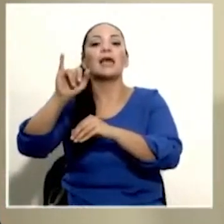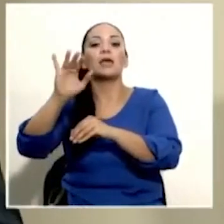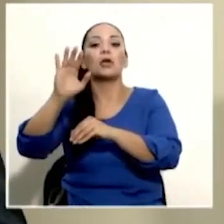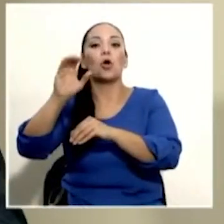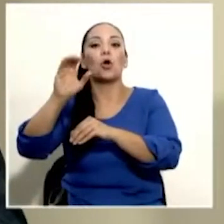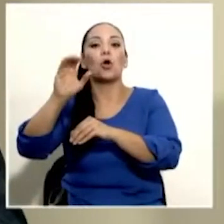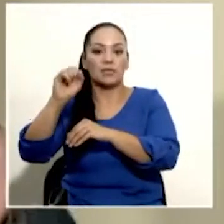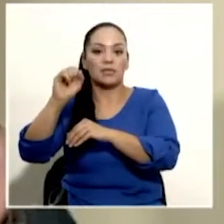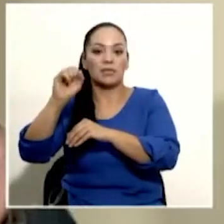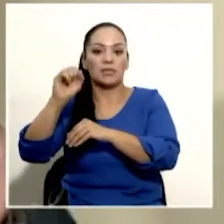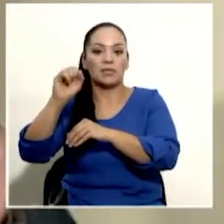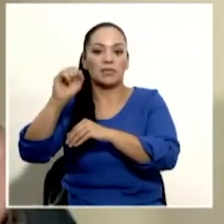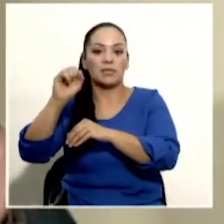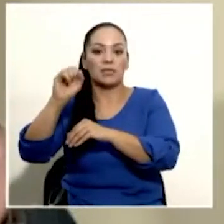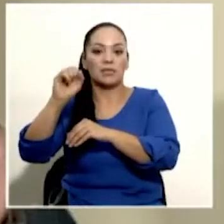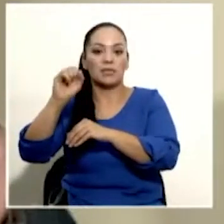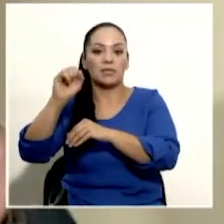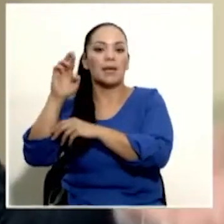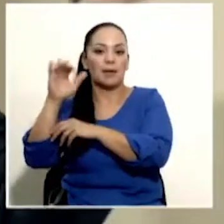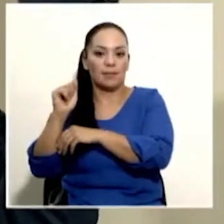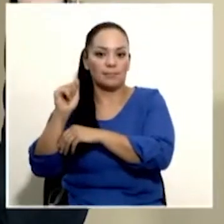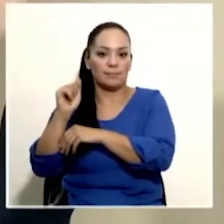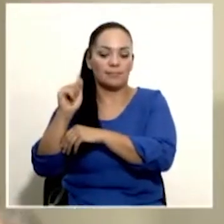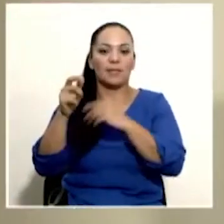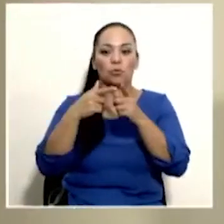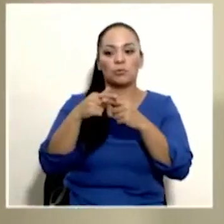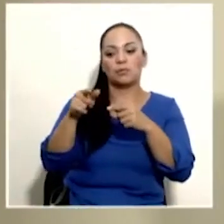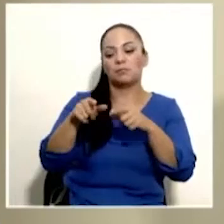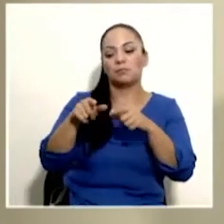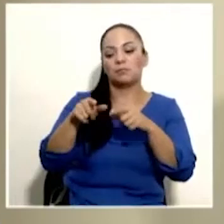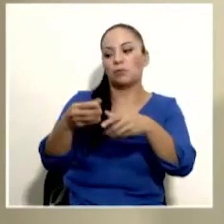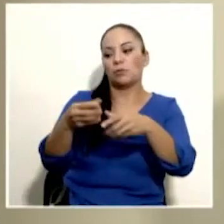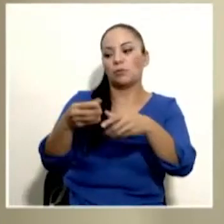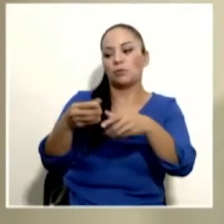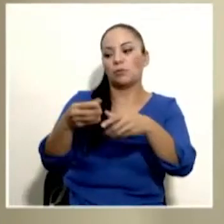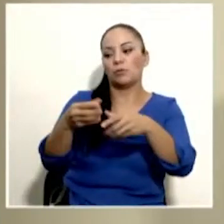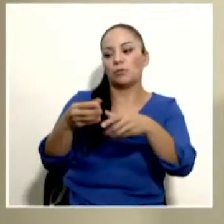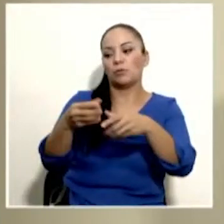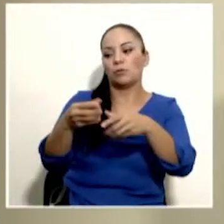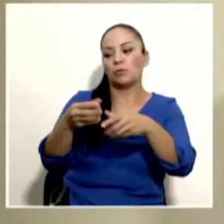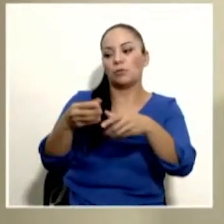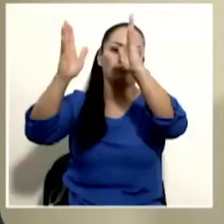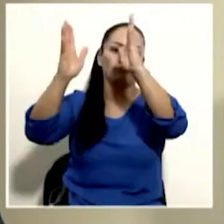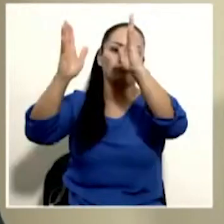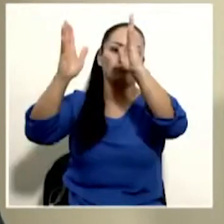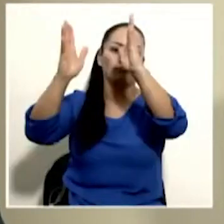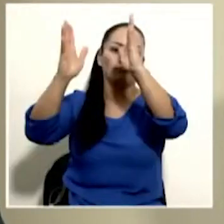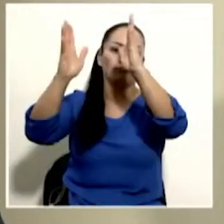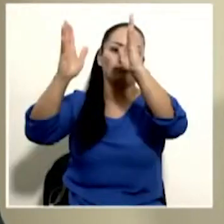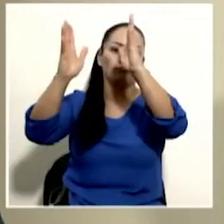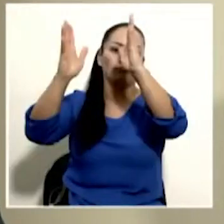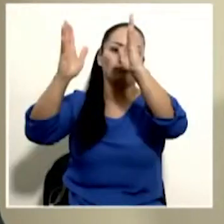donde le dice esta tierra suya hágase aquí un edificio de de cómo se llama lo que usted quiera un